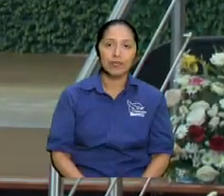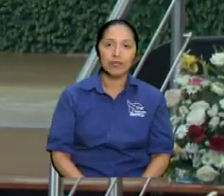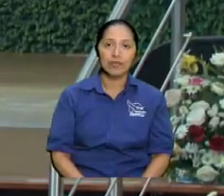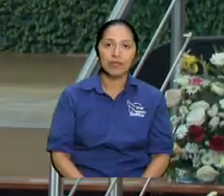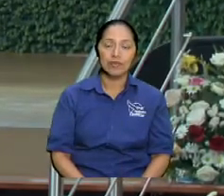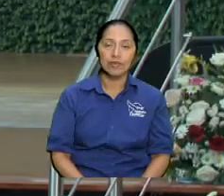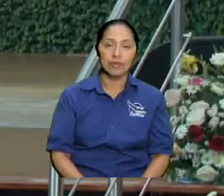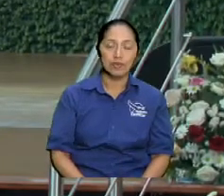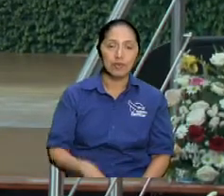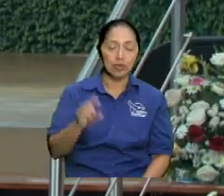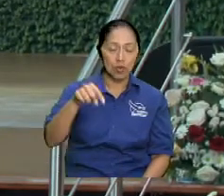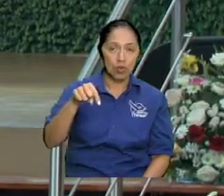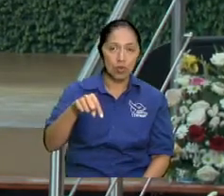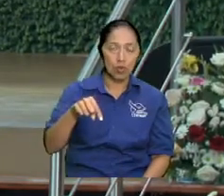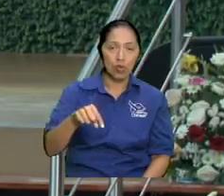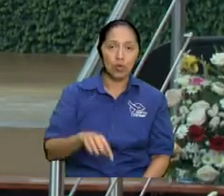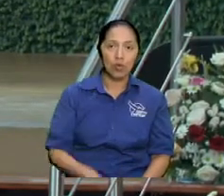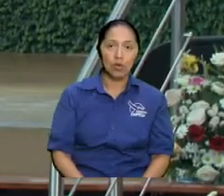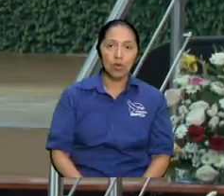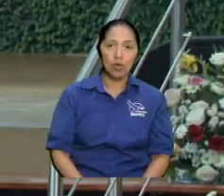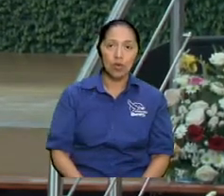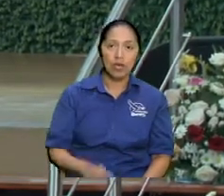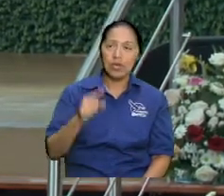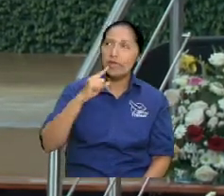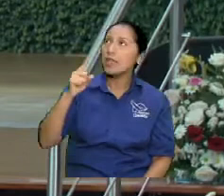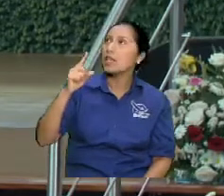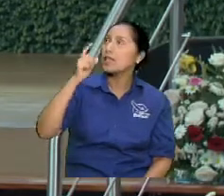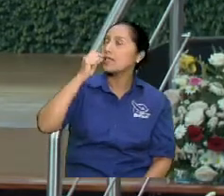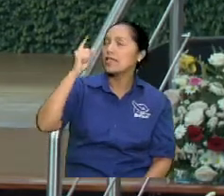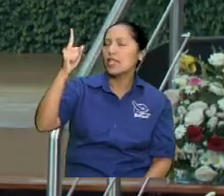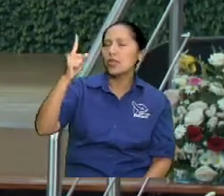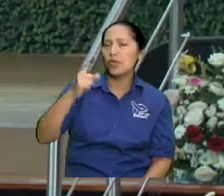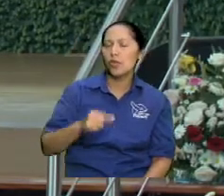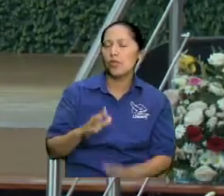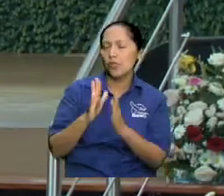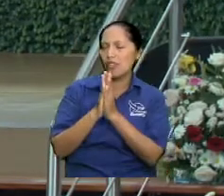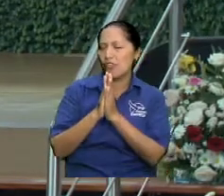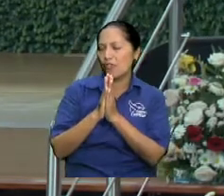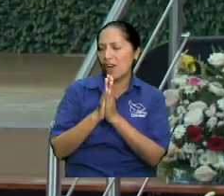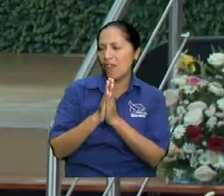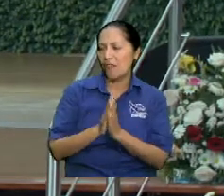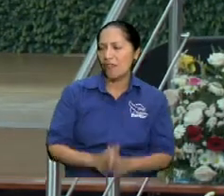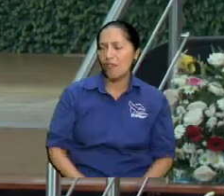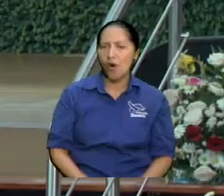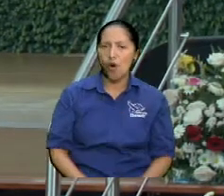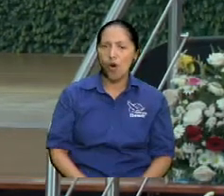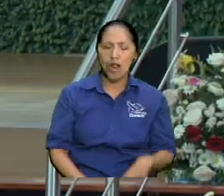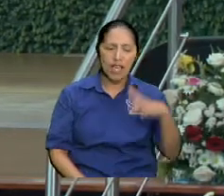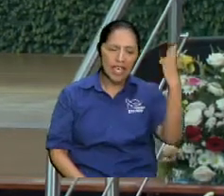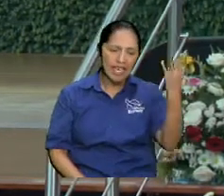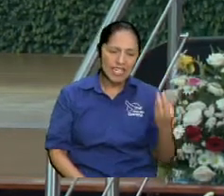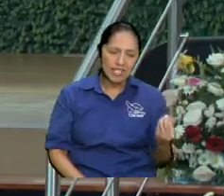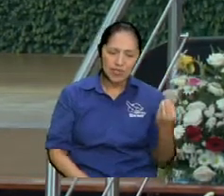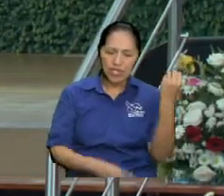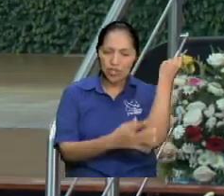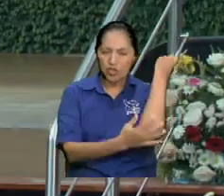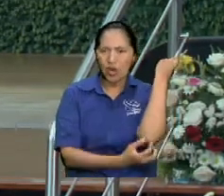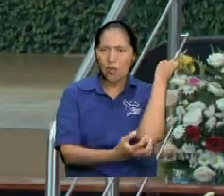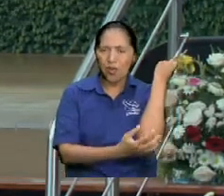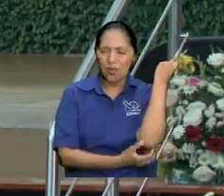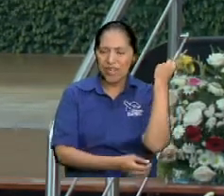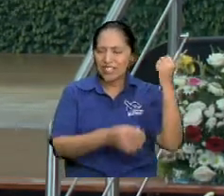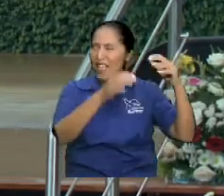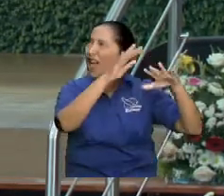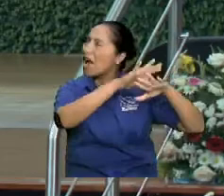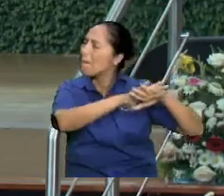Hoy que te estés comiendo el panito del Señor, aplasta todo espíritu inmundo que quiere empobrecerme en el nombre